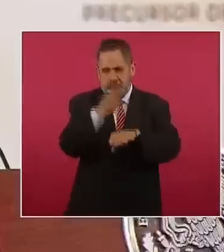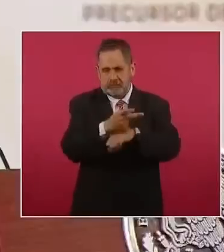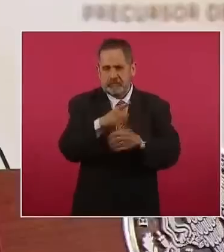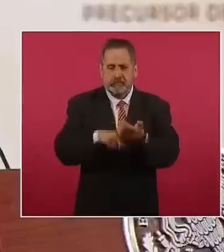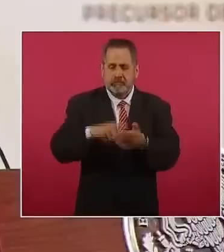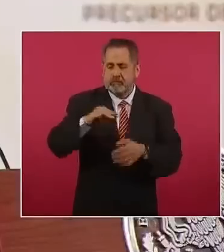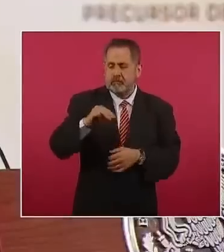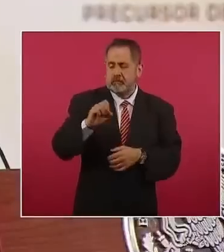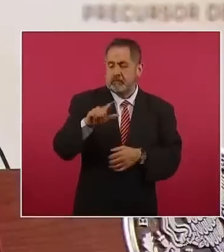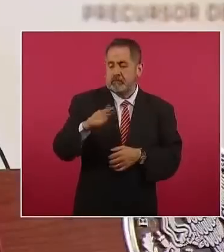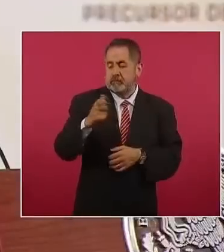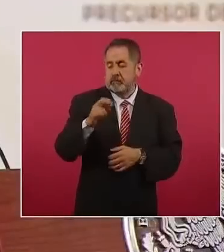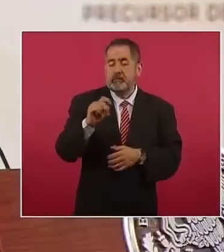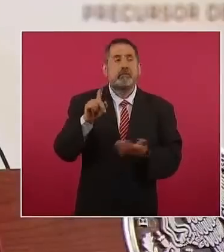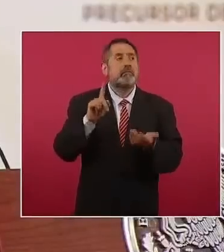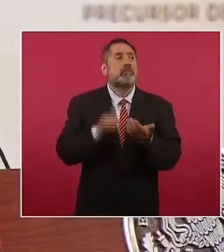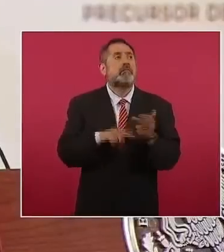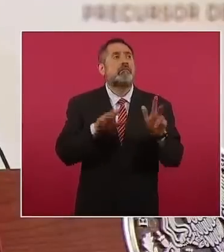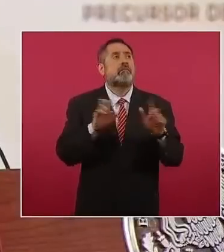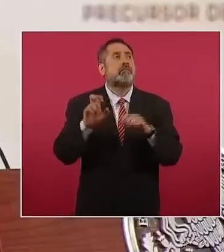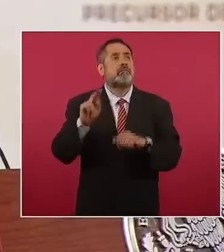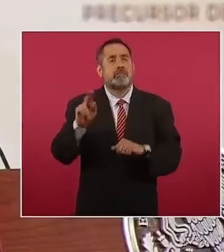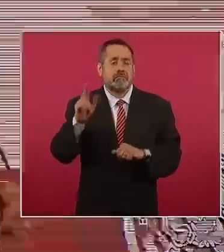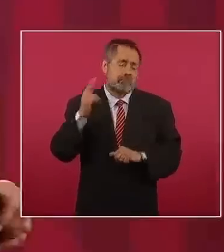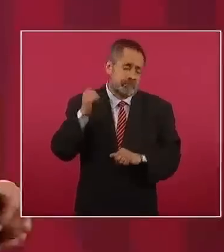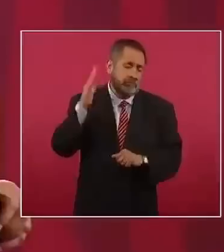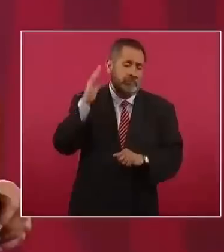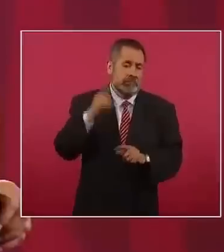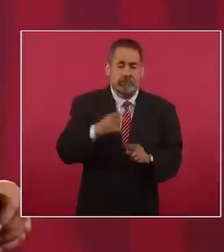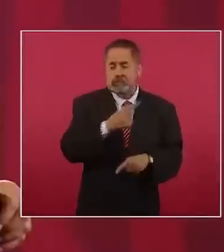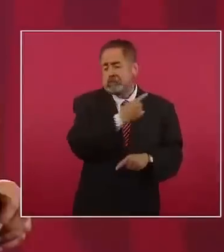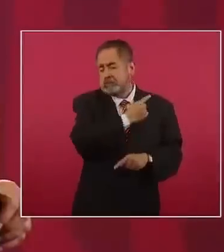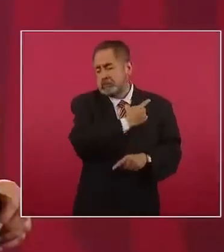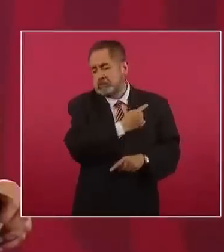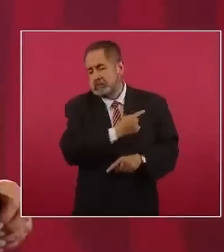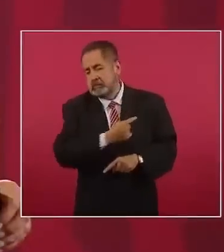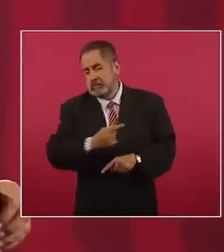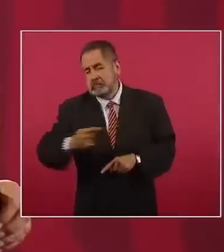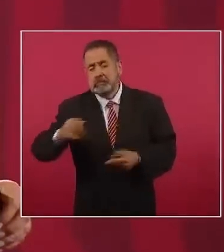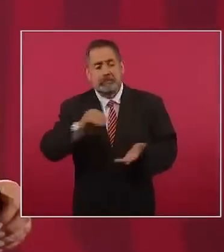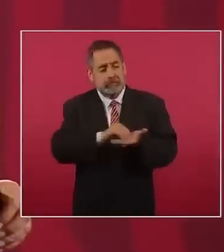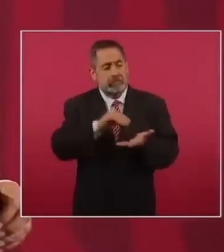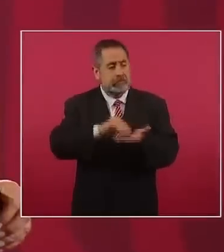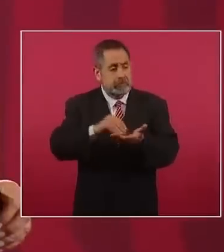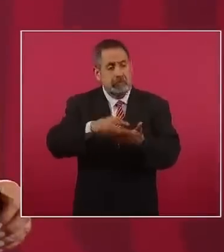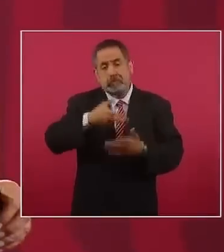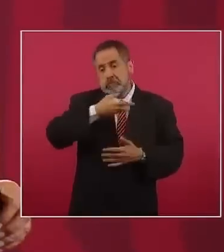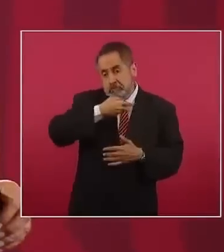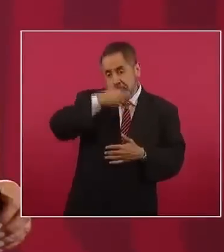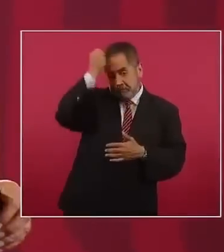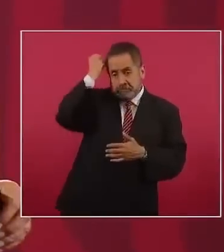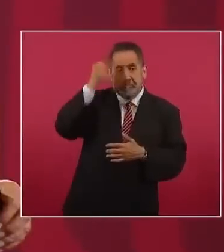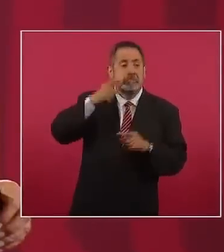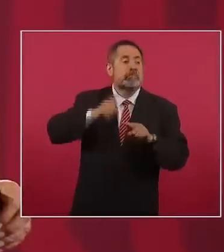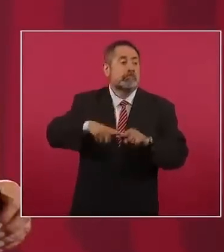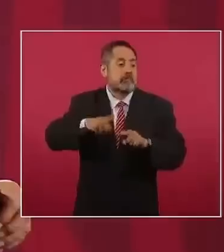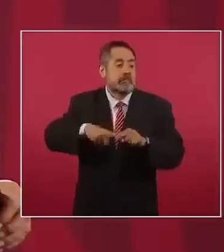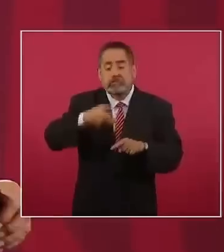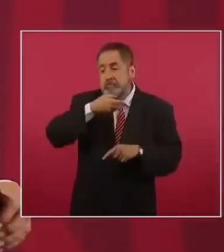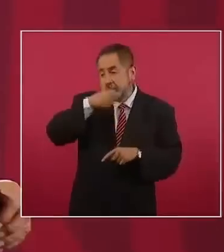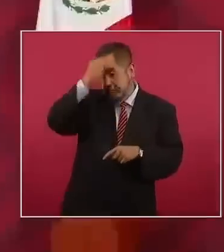fue en 1880. Y de ahí el tapado y el tapado.